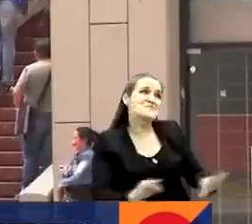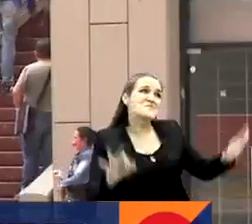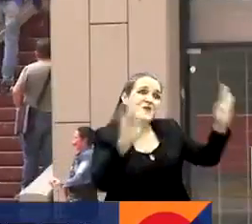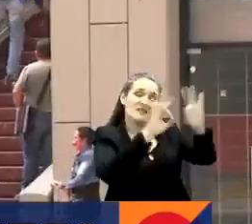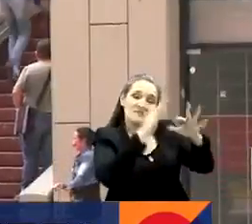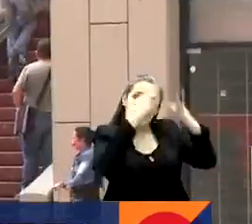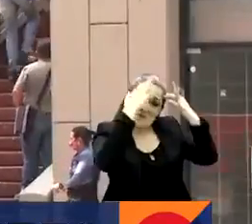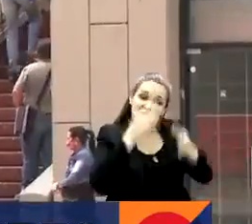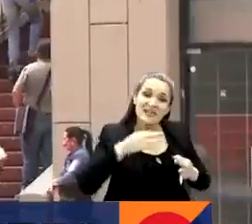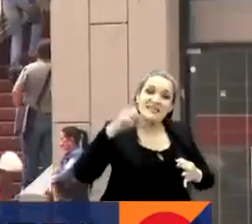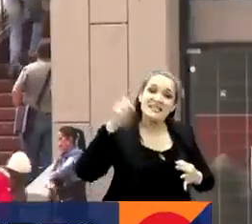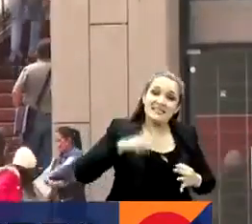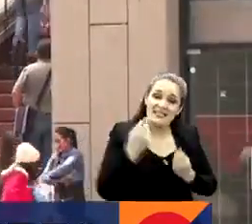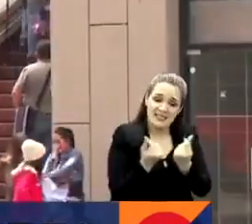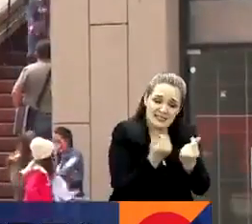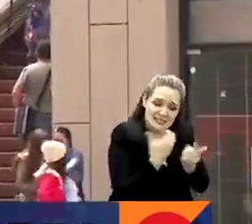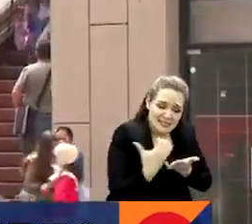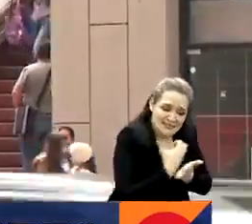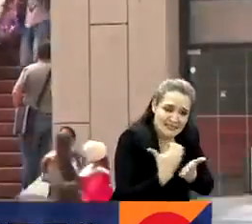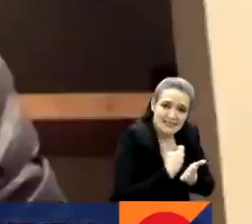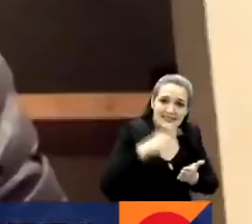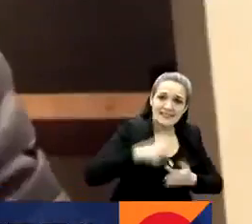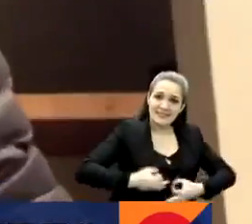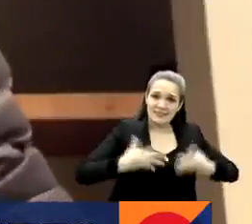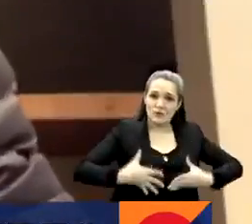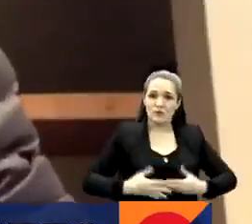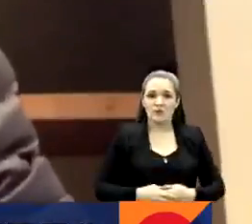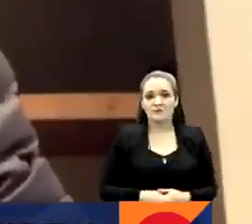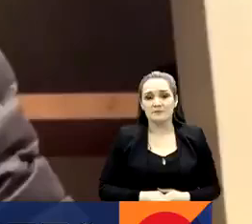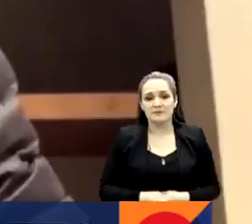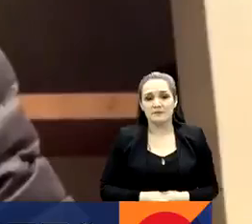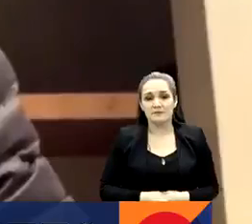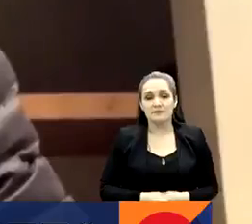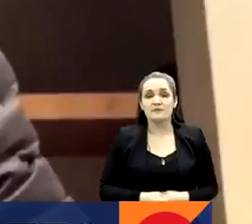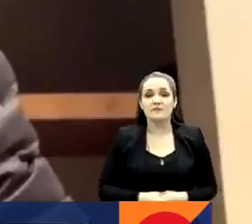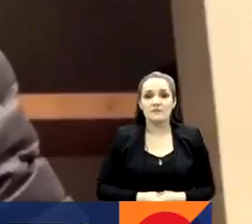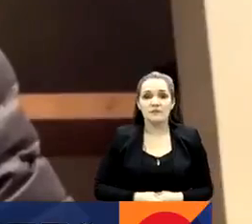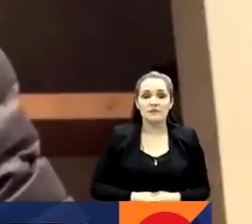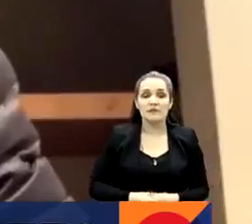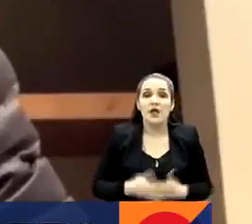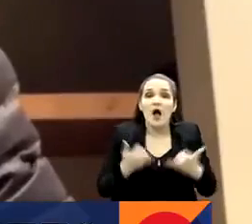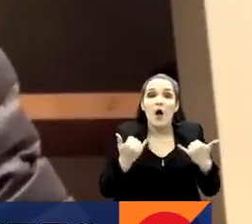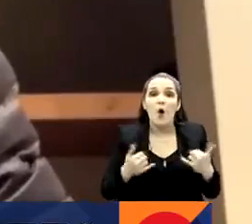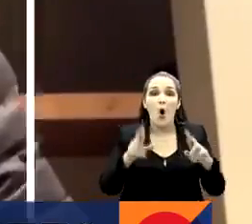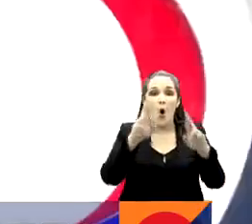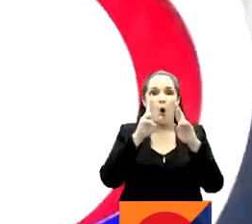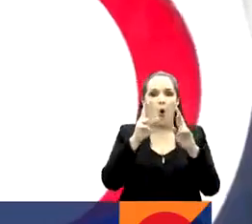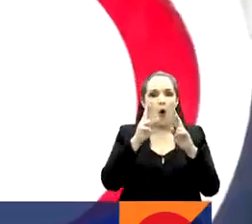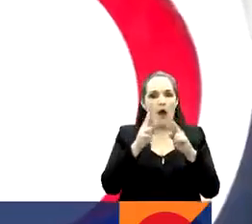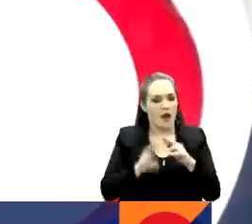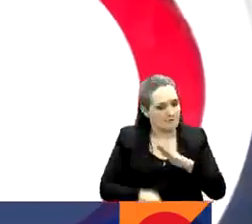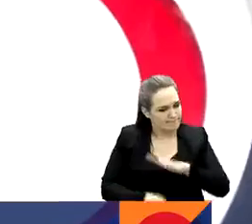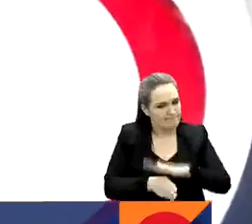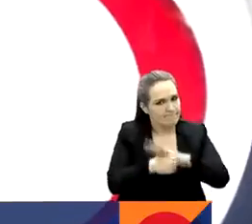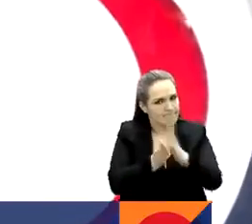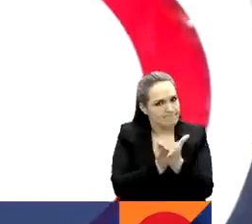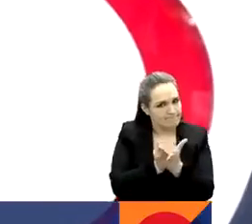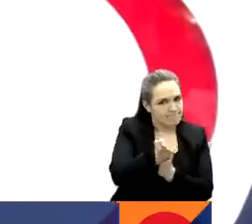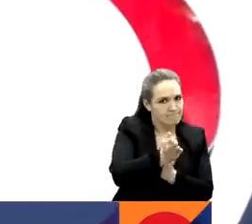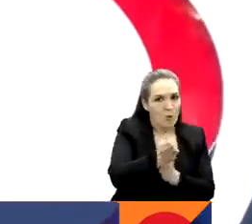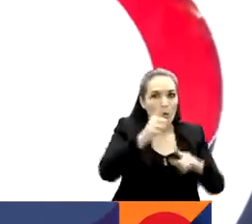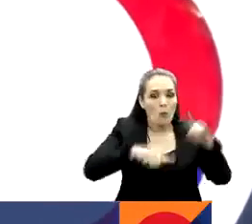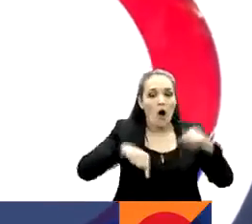y necesidad de una reactivación económica segura. Esperamos que estas medidas sean permanentes. Hay que reactivar la